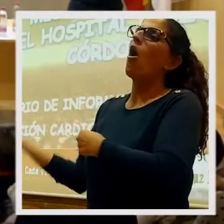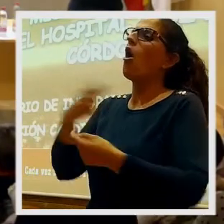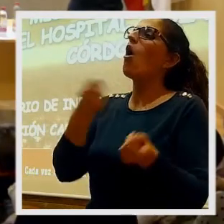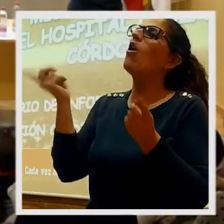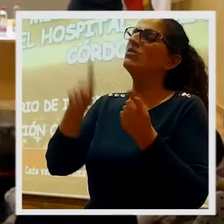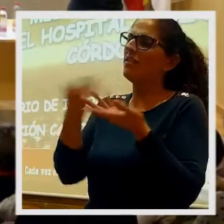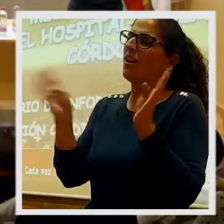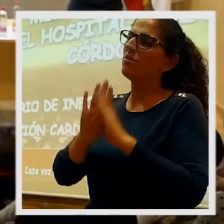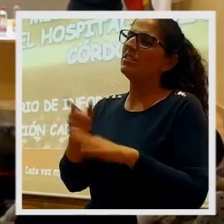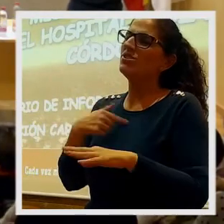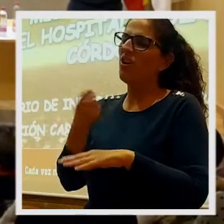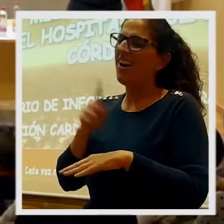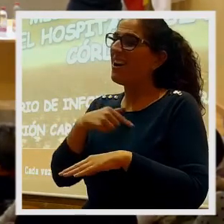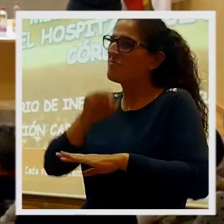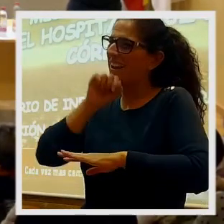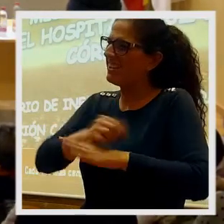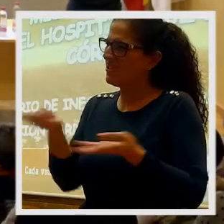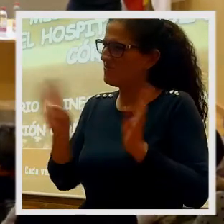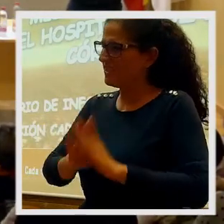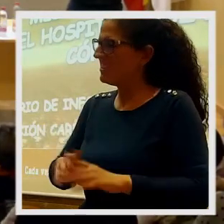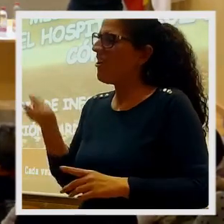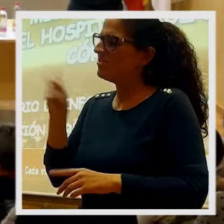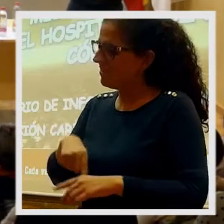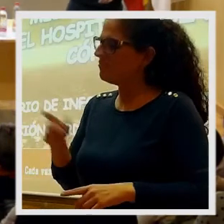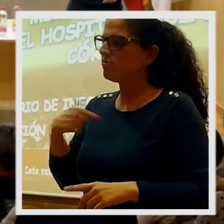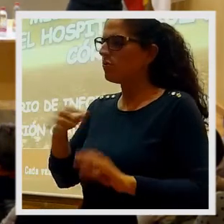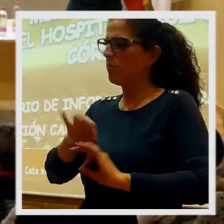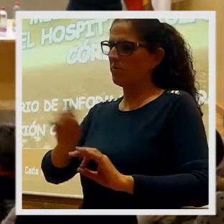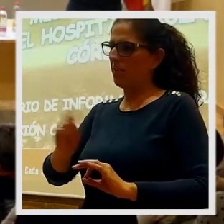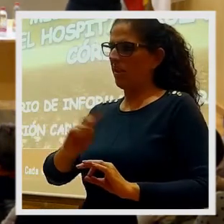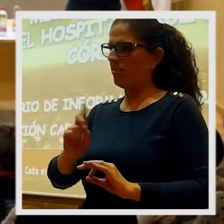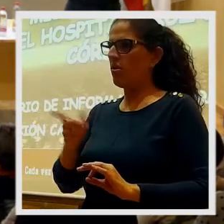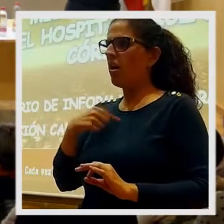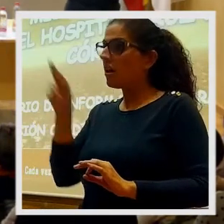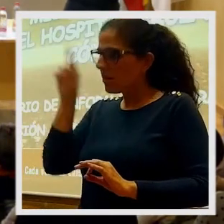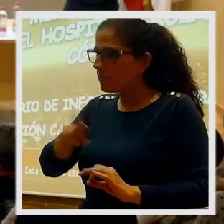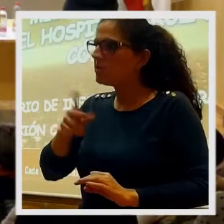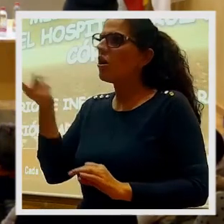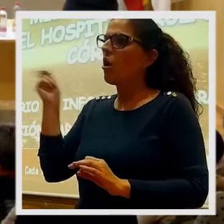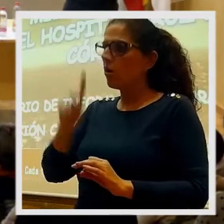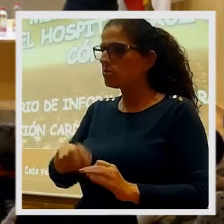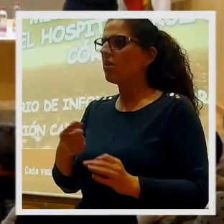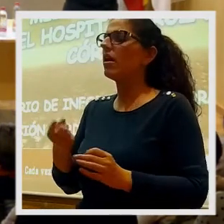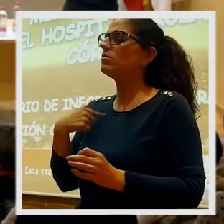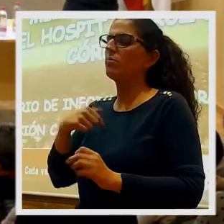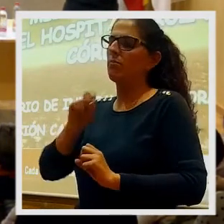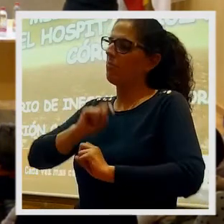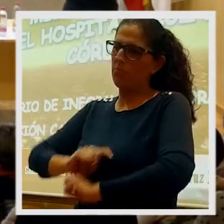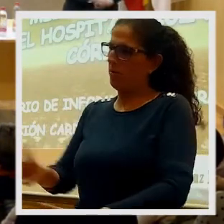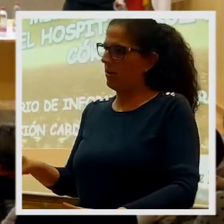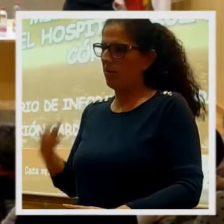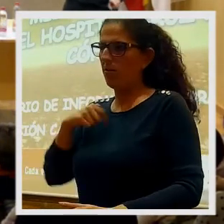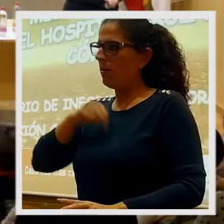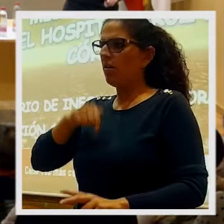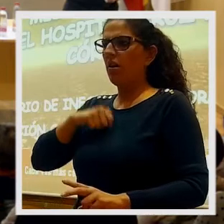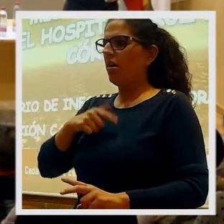con lo que a mí me gusta. Para esto ya no estaba preparado. Y esta soledad del segundo y tercer ingreso fue para mí lo peor. Es aquí donde